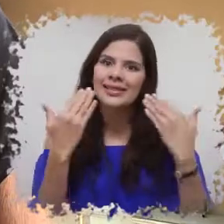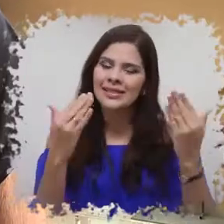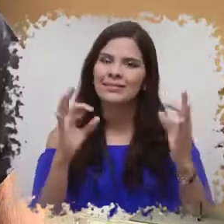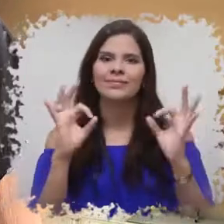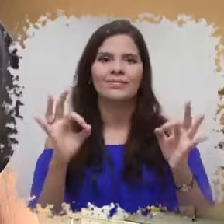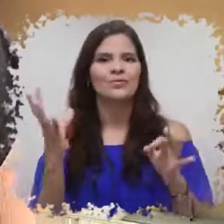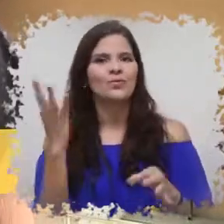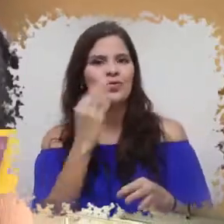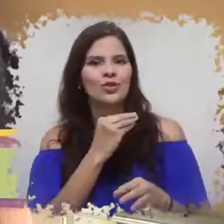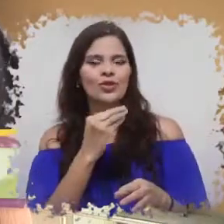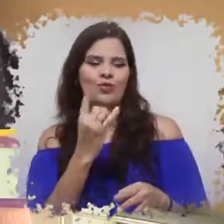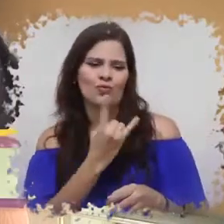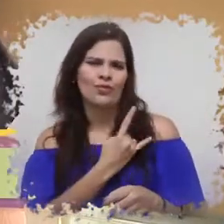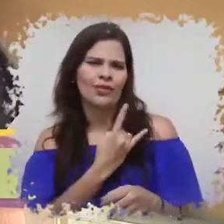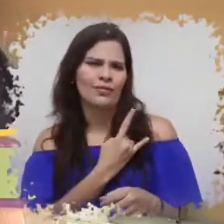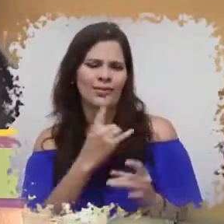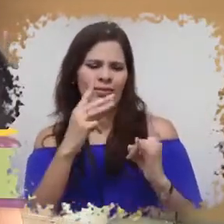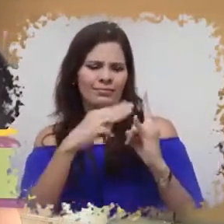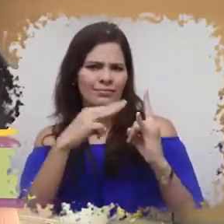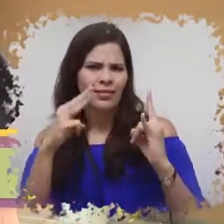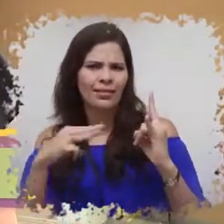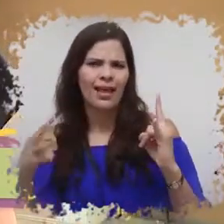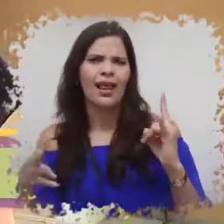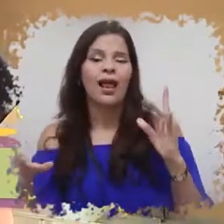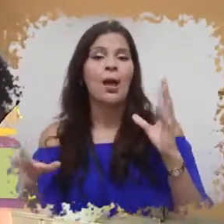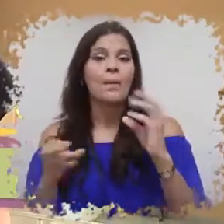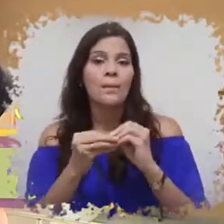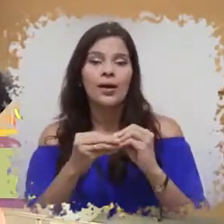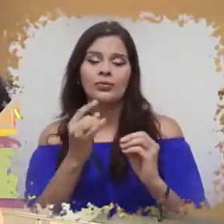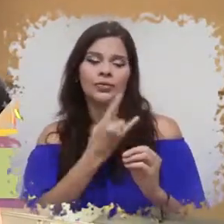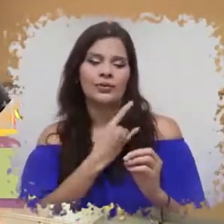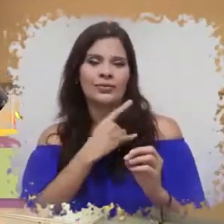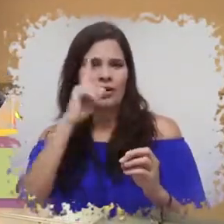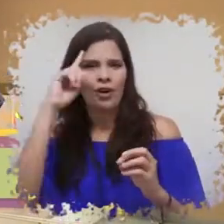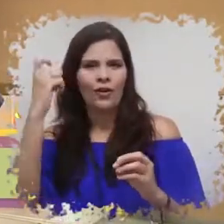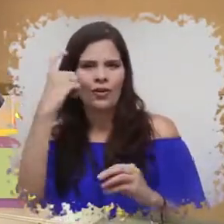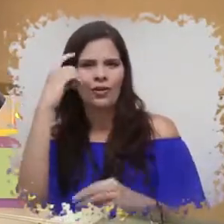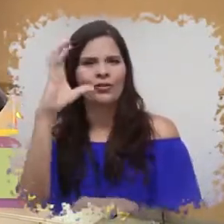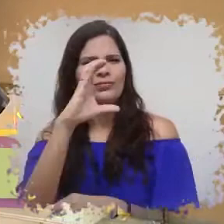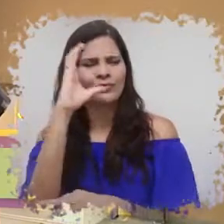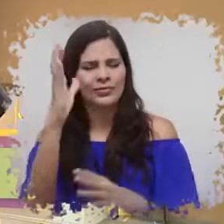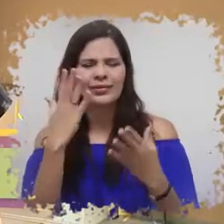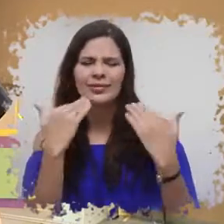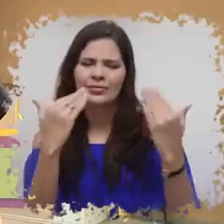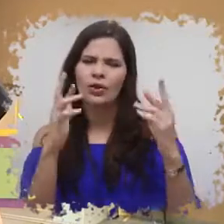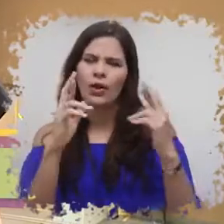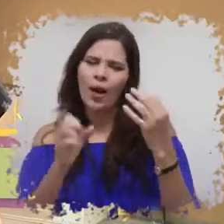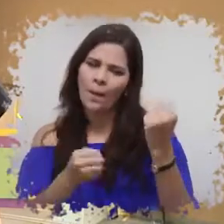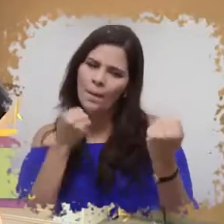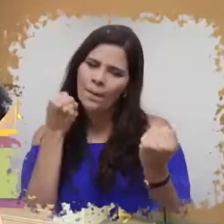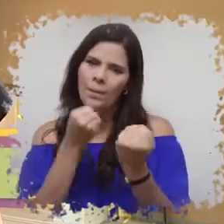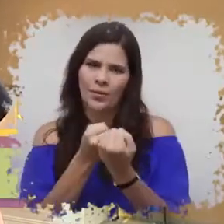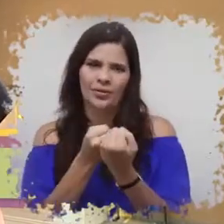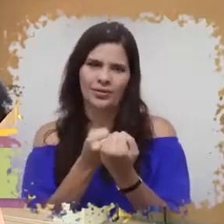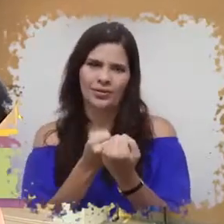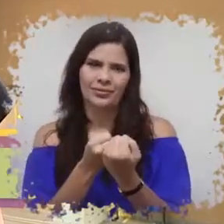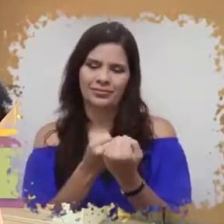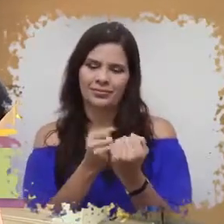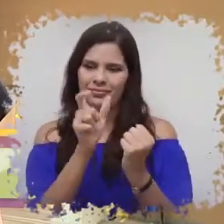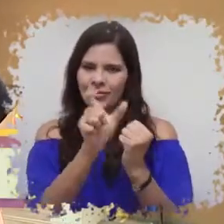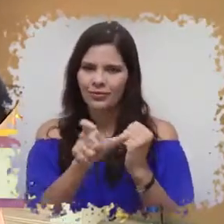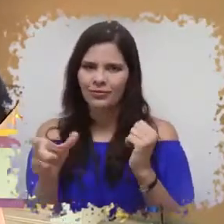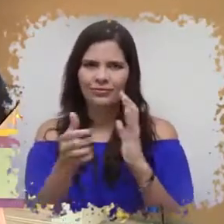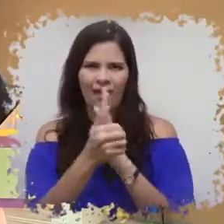maravillosa, que ojalá sigan haciendo más, no solo usted, sino todas las universidades públicas Colombia, que